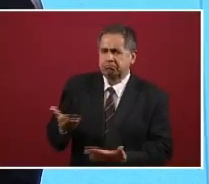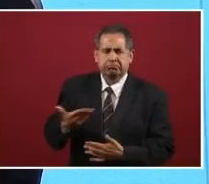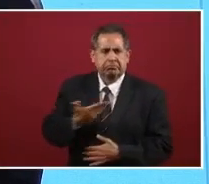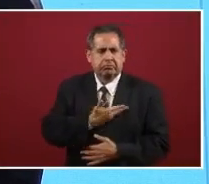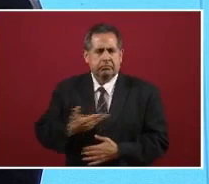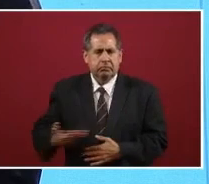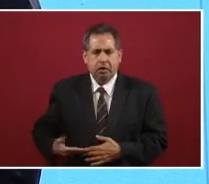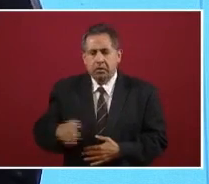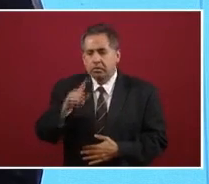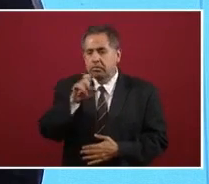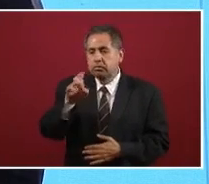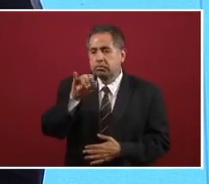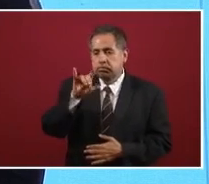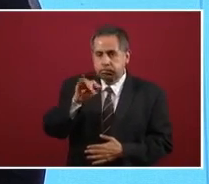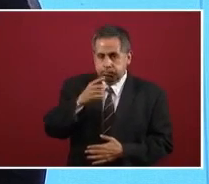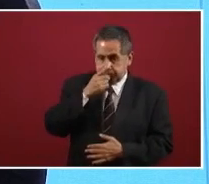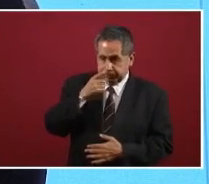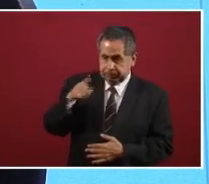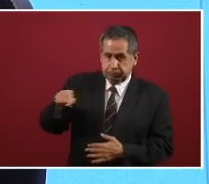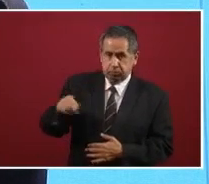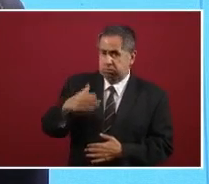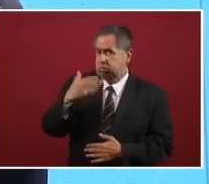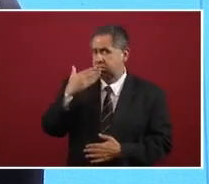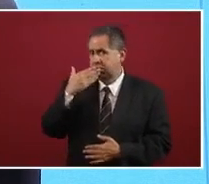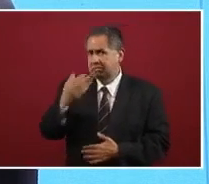hasta de buen economista.